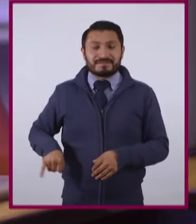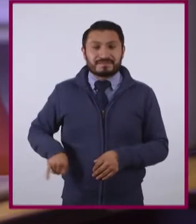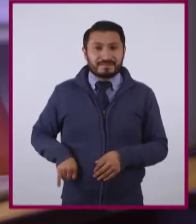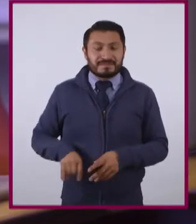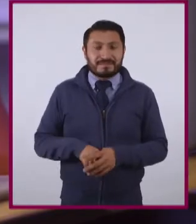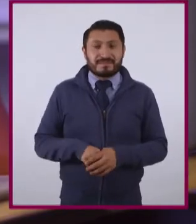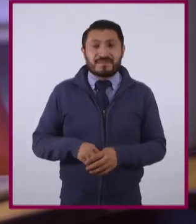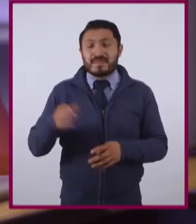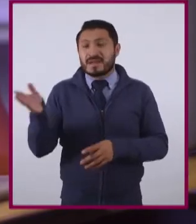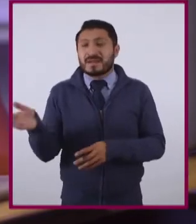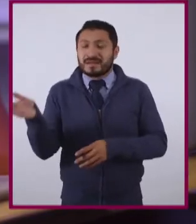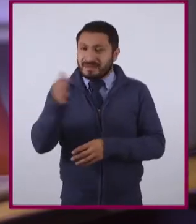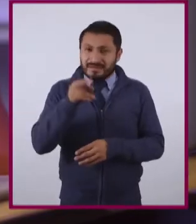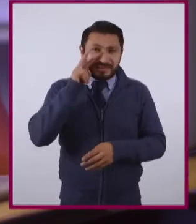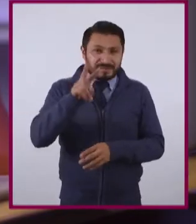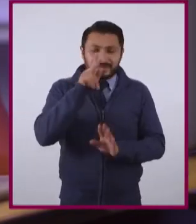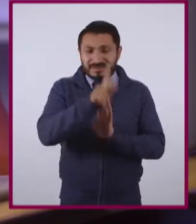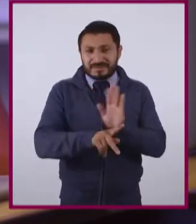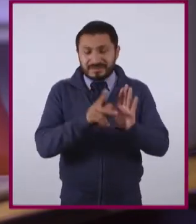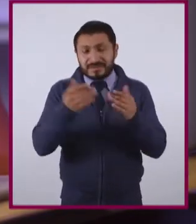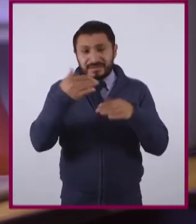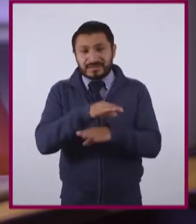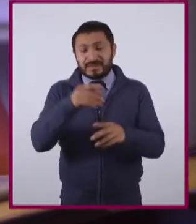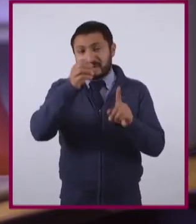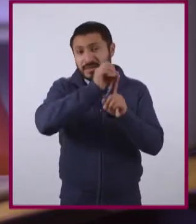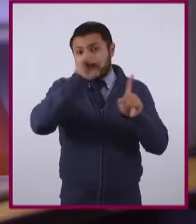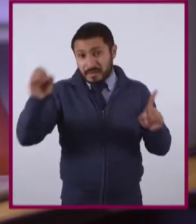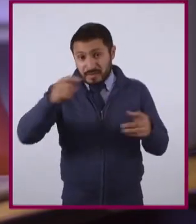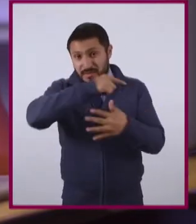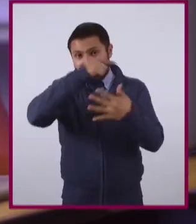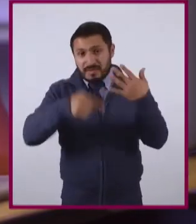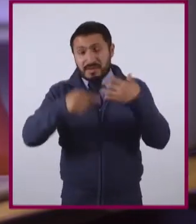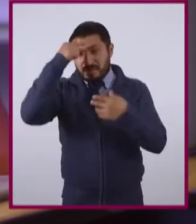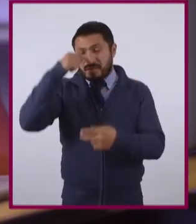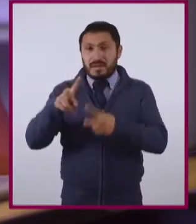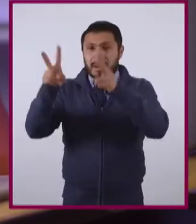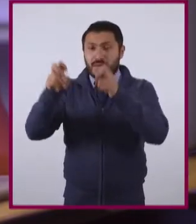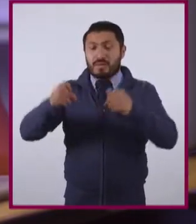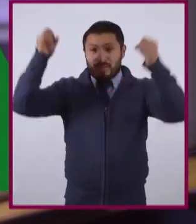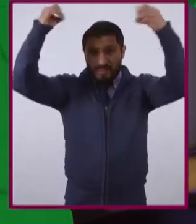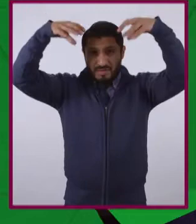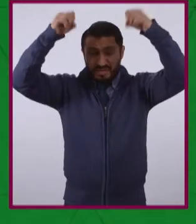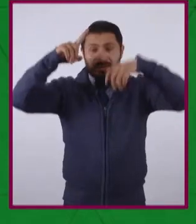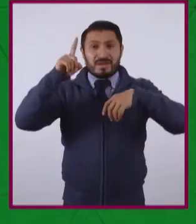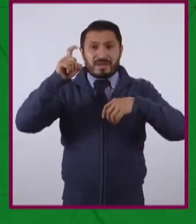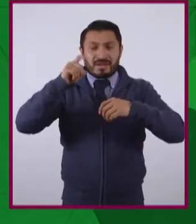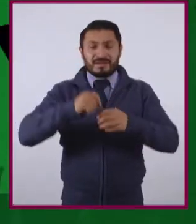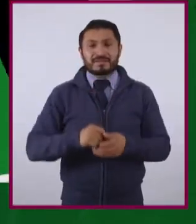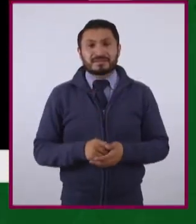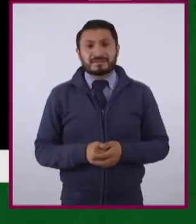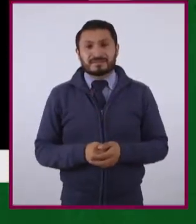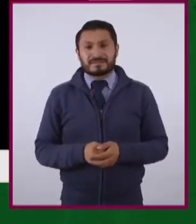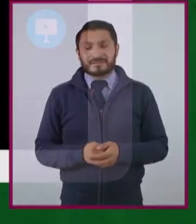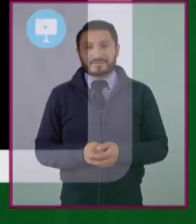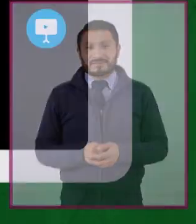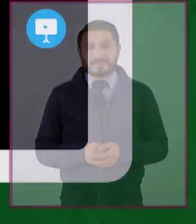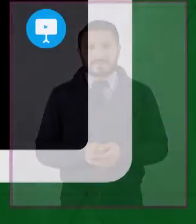Navani, acompáñanos por favor a ver este video sobre los pasos esenciales para la captación de agua de lluvia.